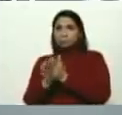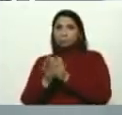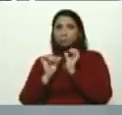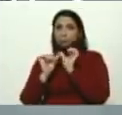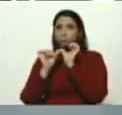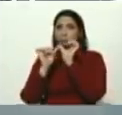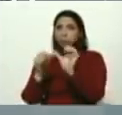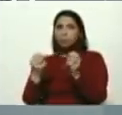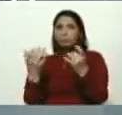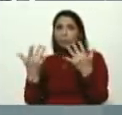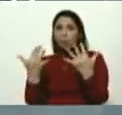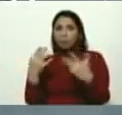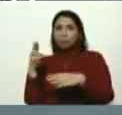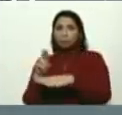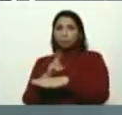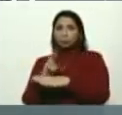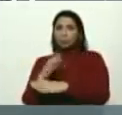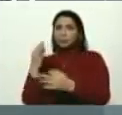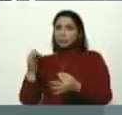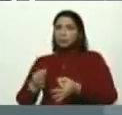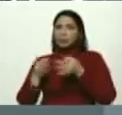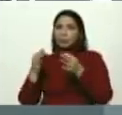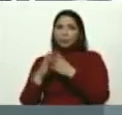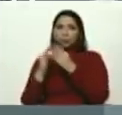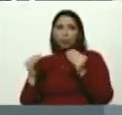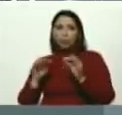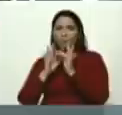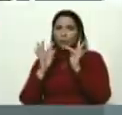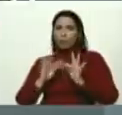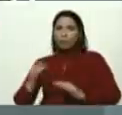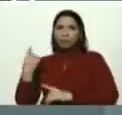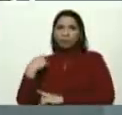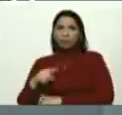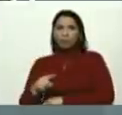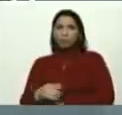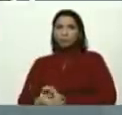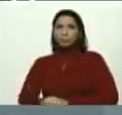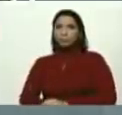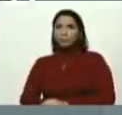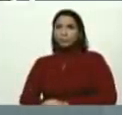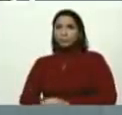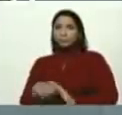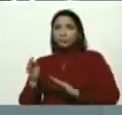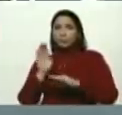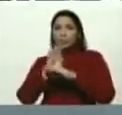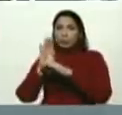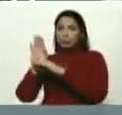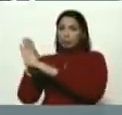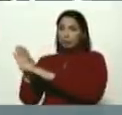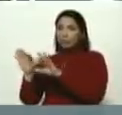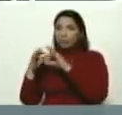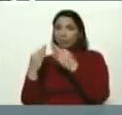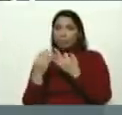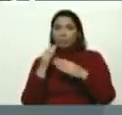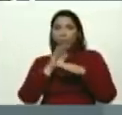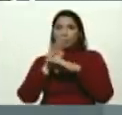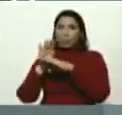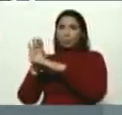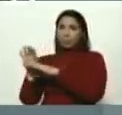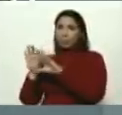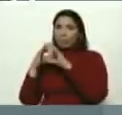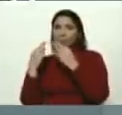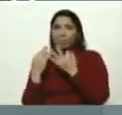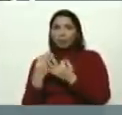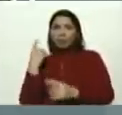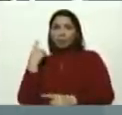manos, utilizar, bueno, todas las formas que tenemos, ¿ves? Y bueno, en cuidar a la familia, cuidar a la familia, cuidar a la